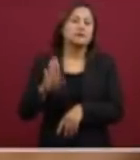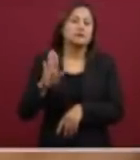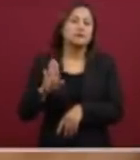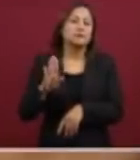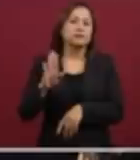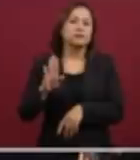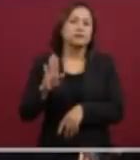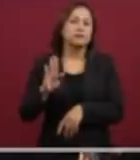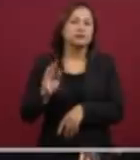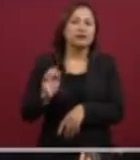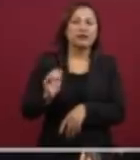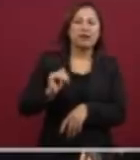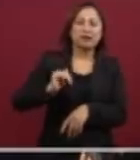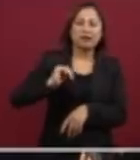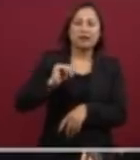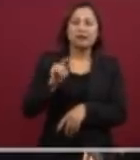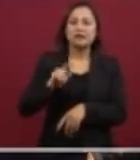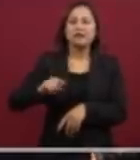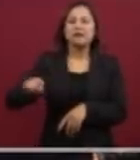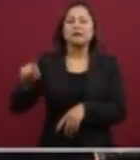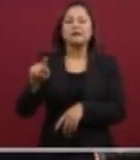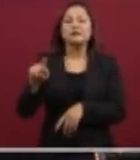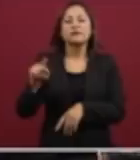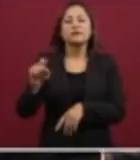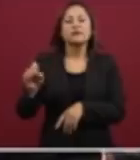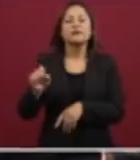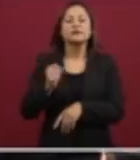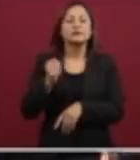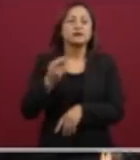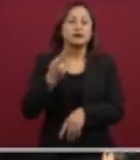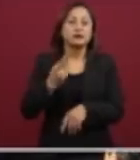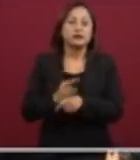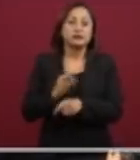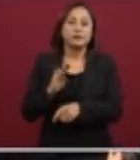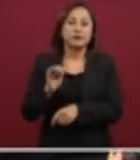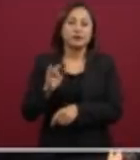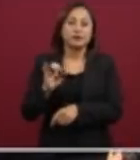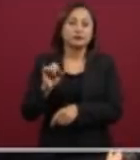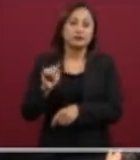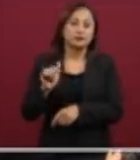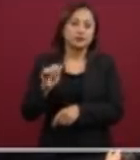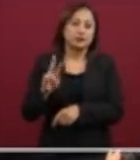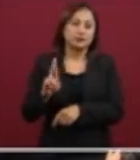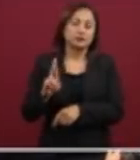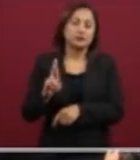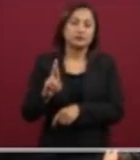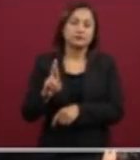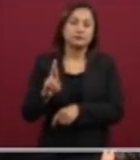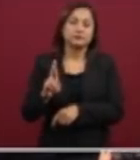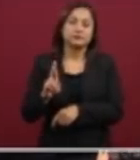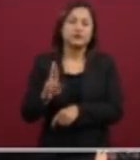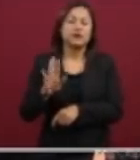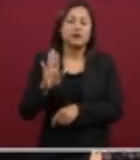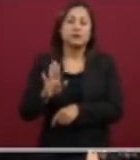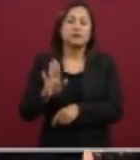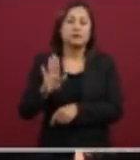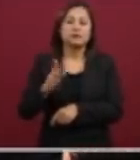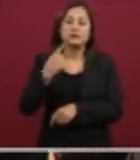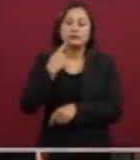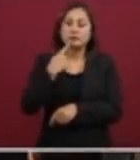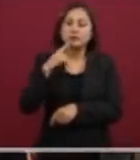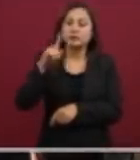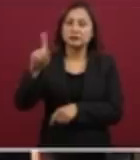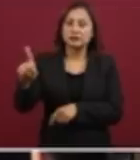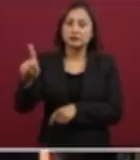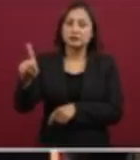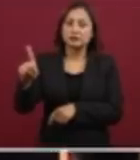la Secretaría de Bienestar pese a los intentos de buscar información. Al parecer hay una denuncia también ya en la Secretaría de la Función